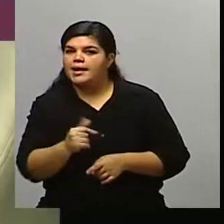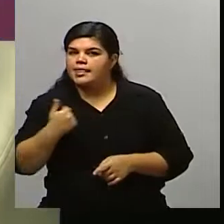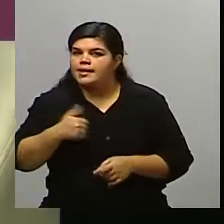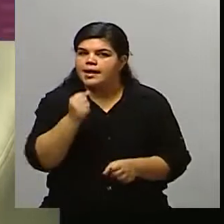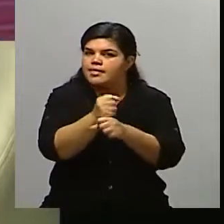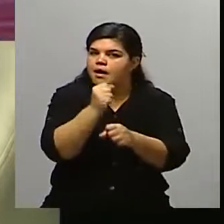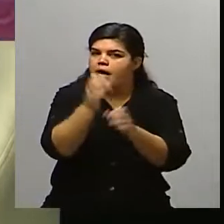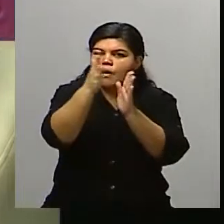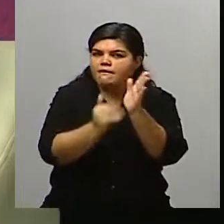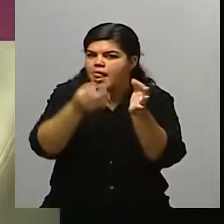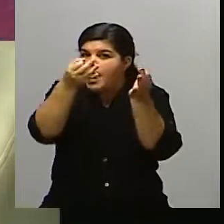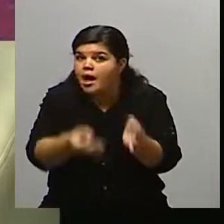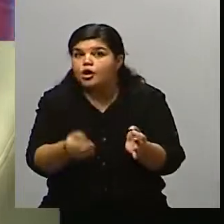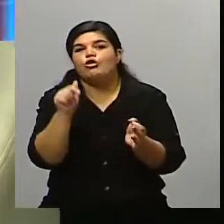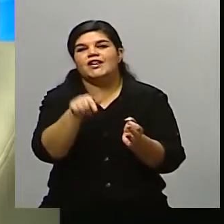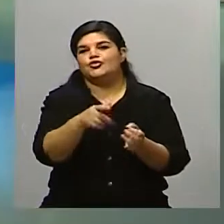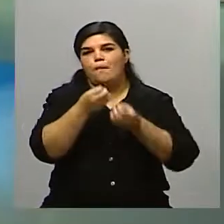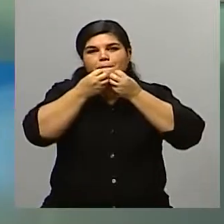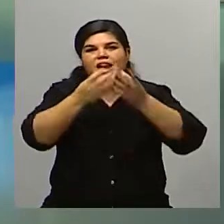al sistema previsional, también cuando una